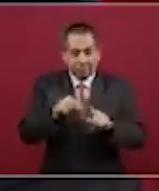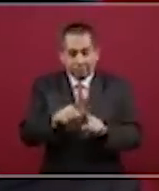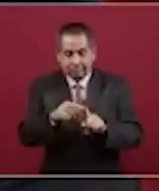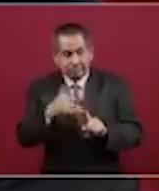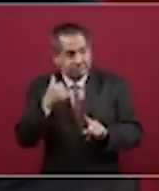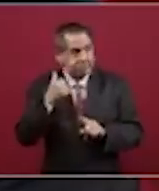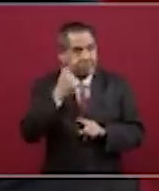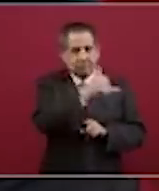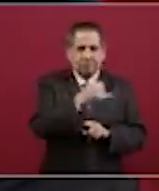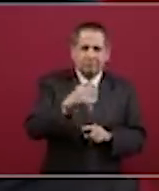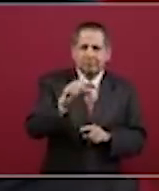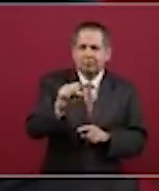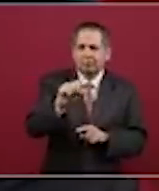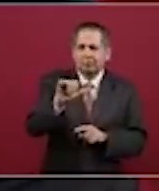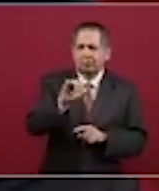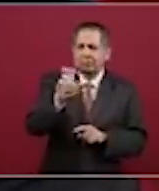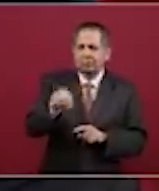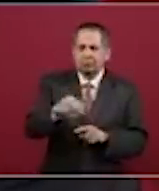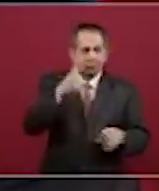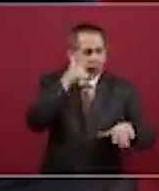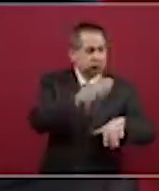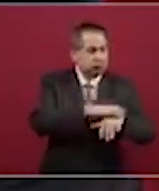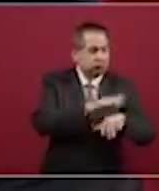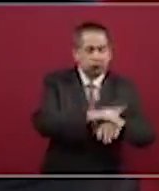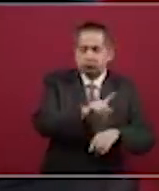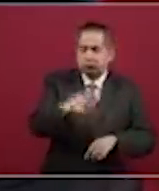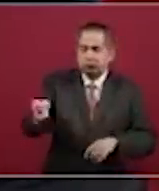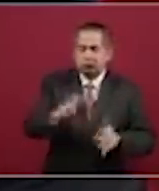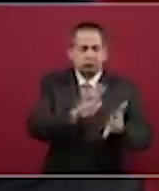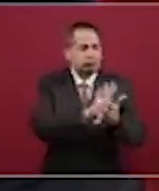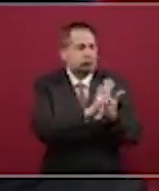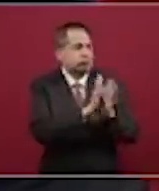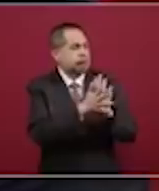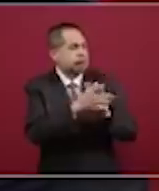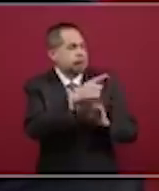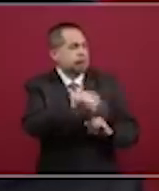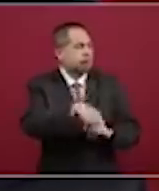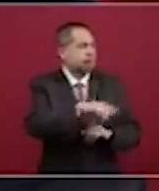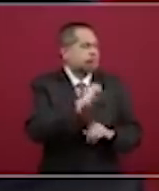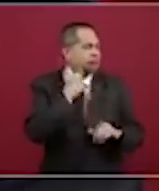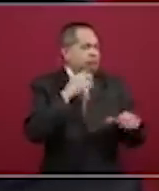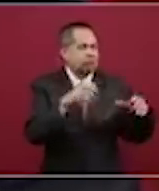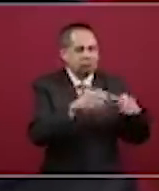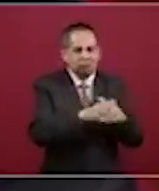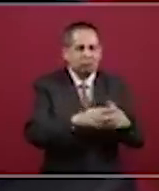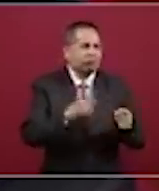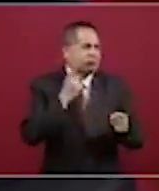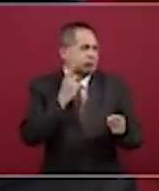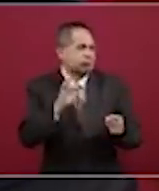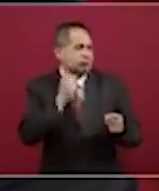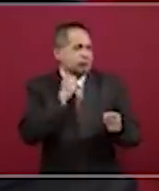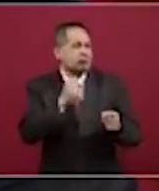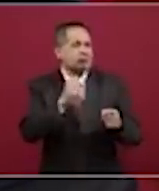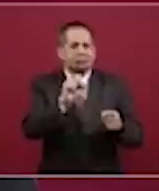entonces de la Suprema Corte de Justicia, y se confabularon todos, los legisladores,